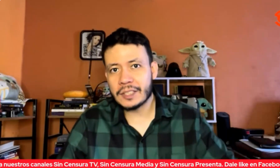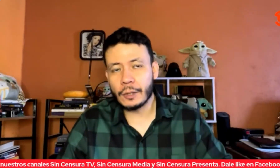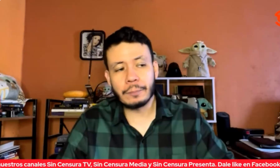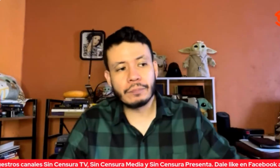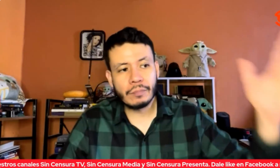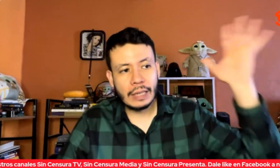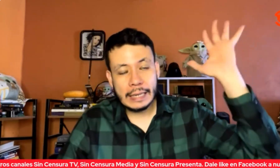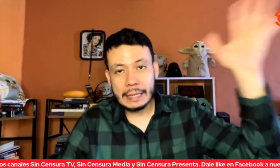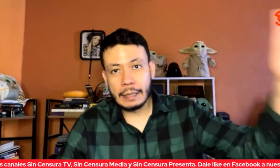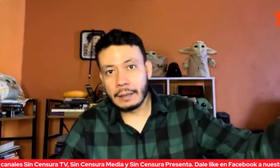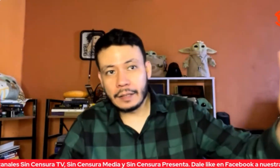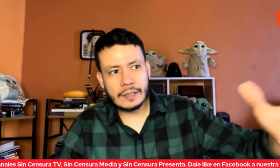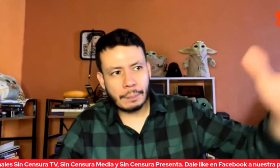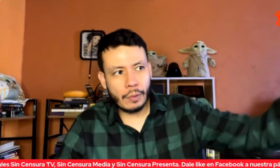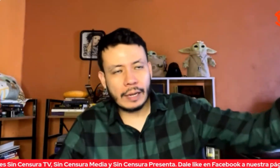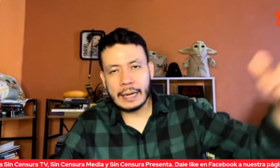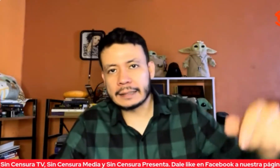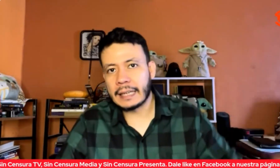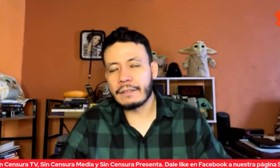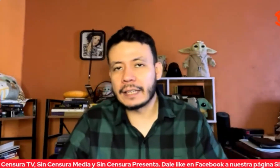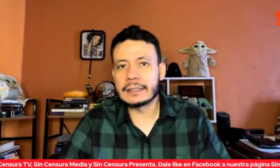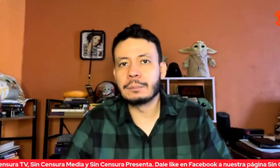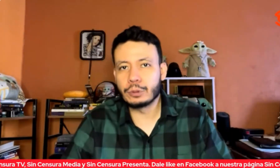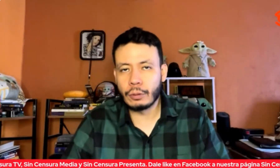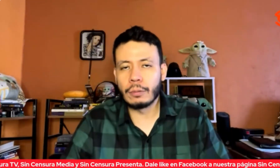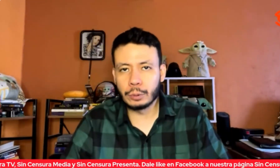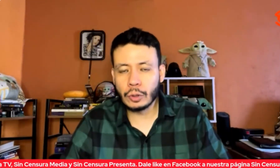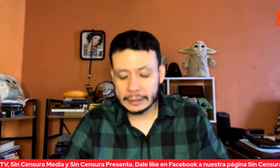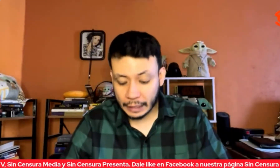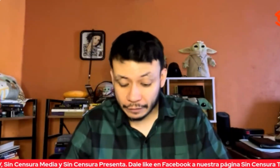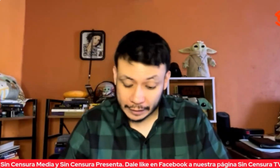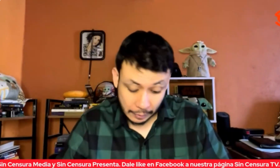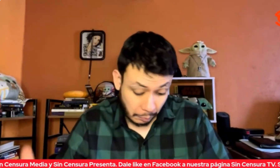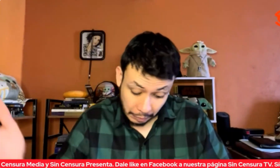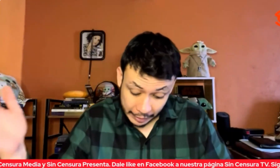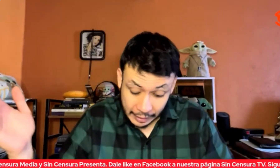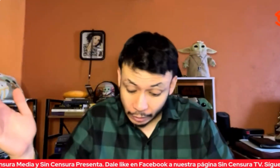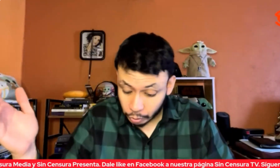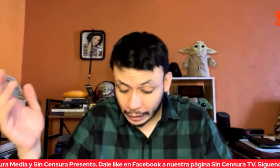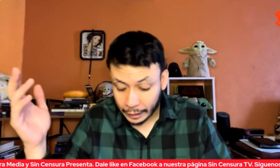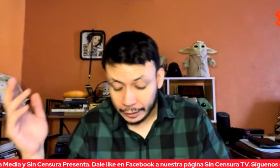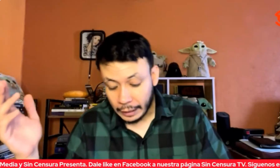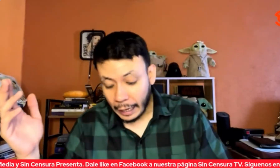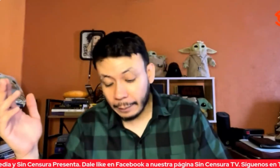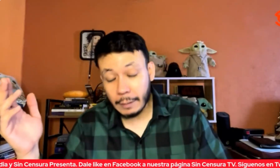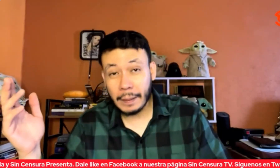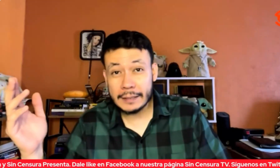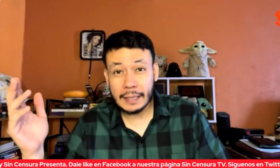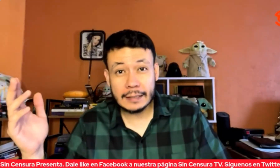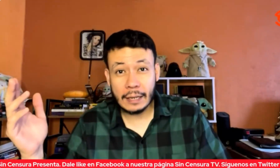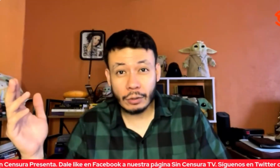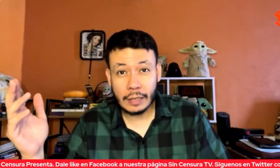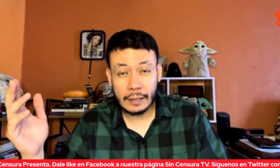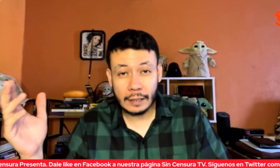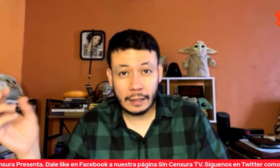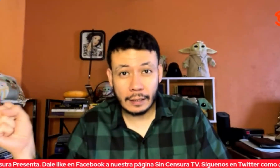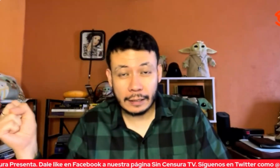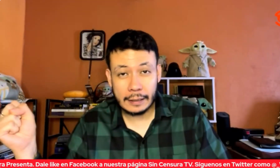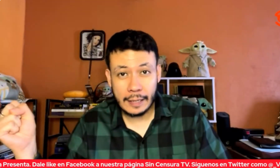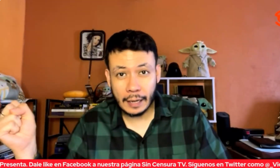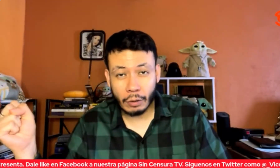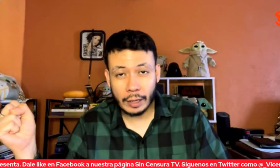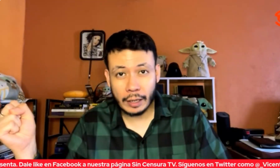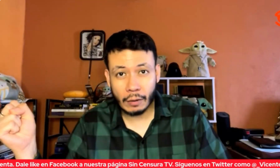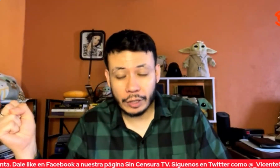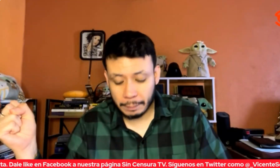la información y dice, pongan las gráficas y puso las gráficas. Es la nota, a mí me parece que es la nota